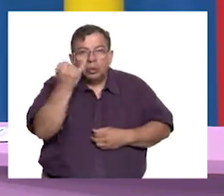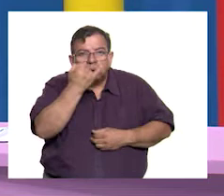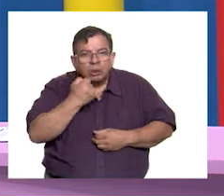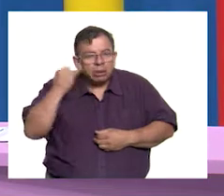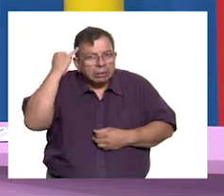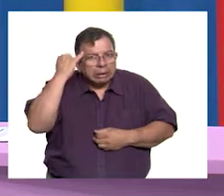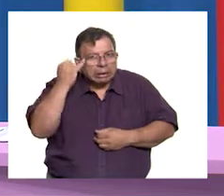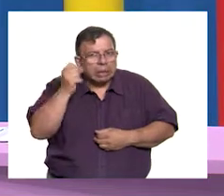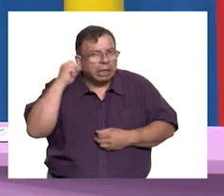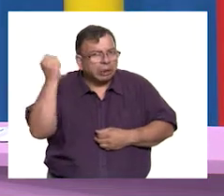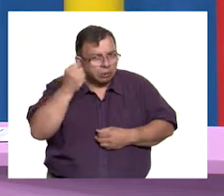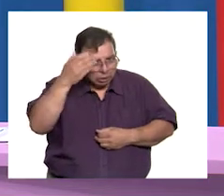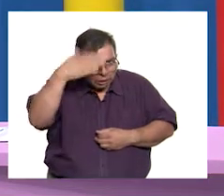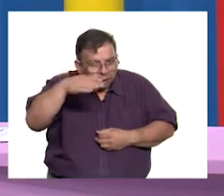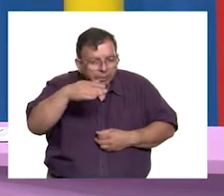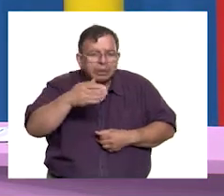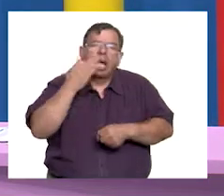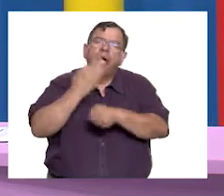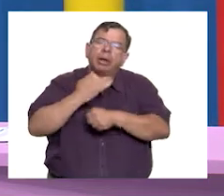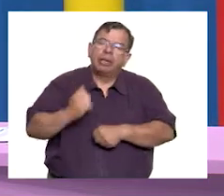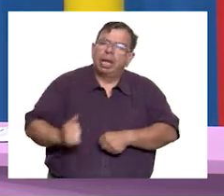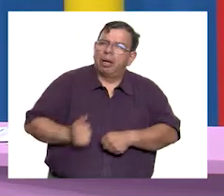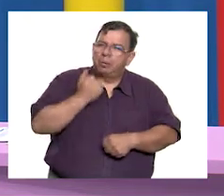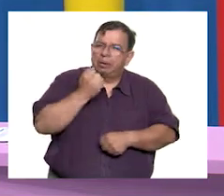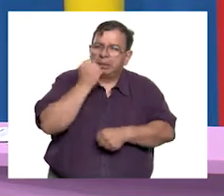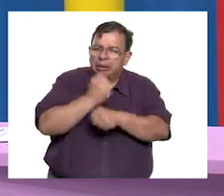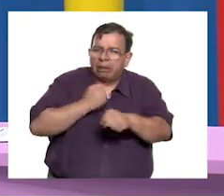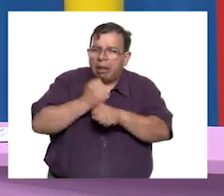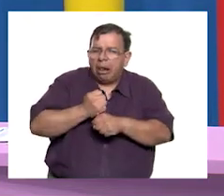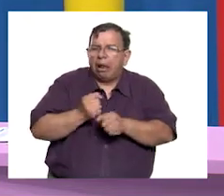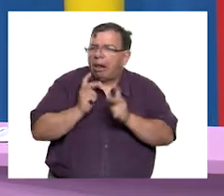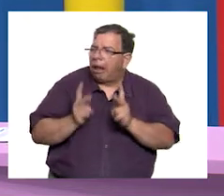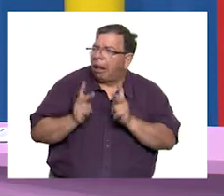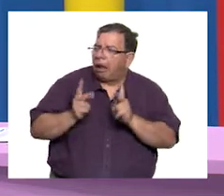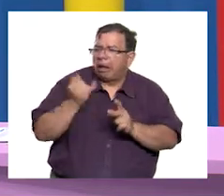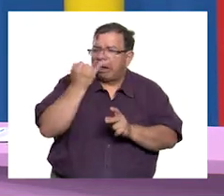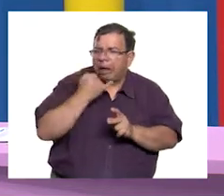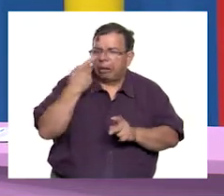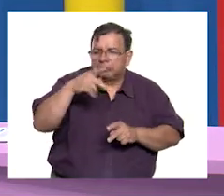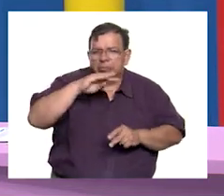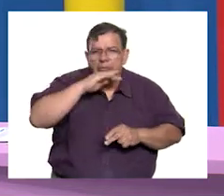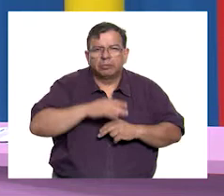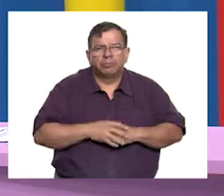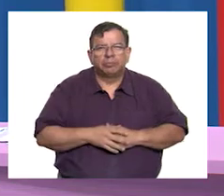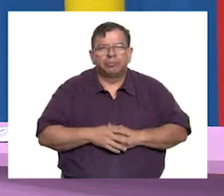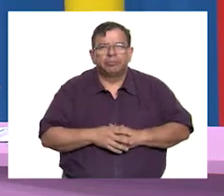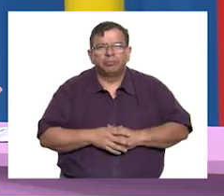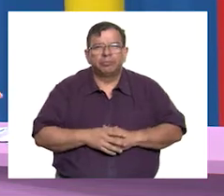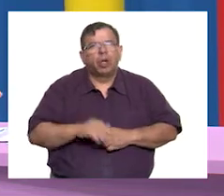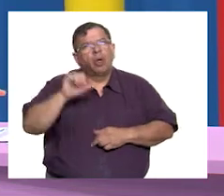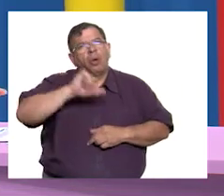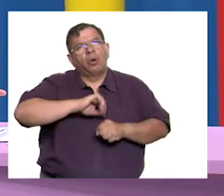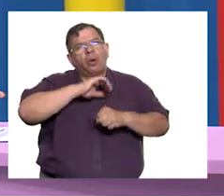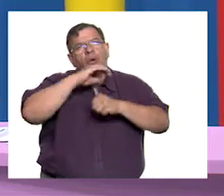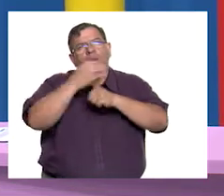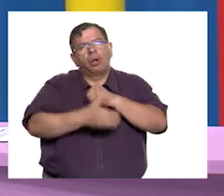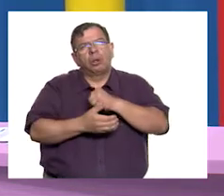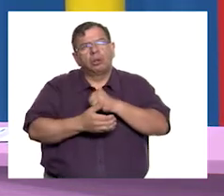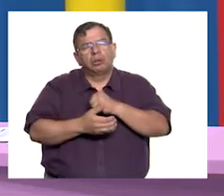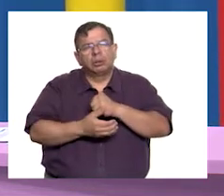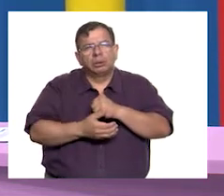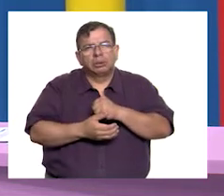lengua indígena, aprovecha también este momento para practicarla y platica con tu familia en tu lengua materna. Por hoy hemos terminado